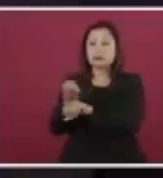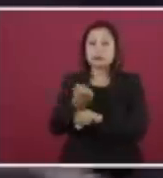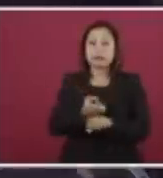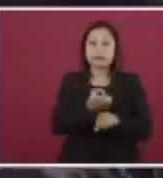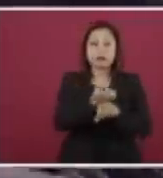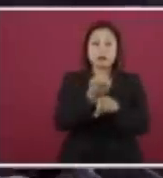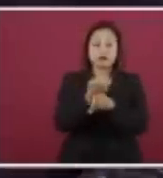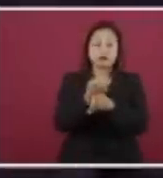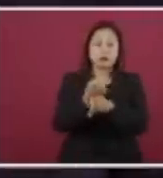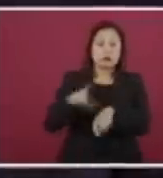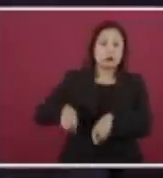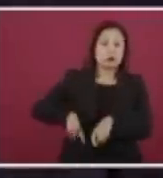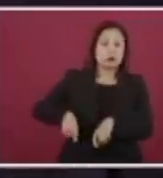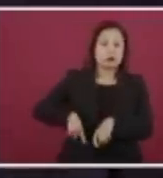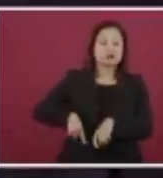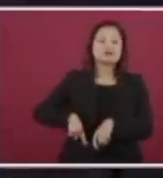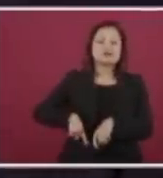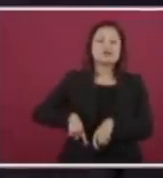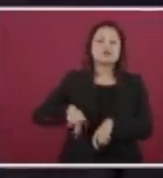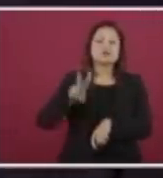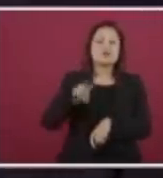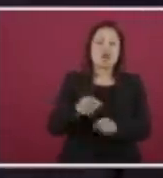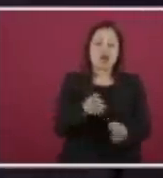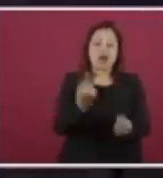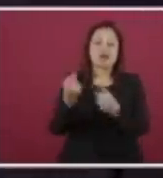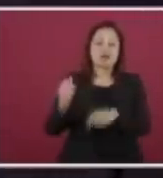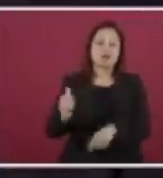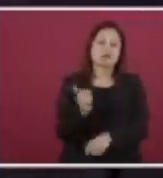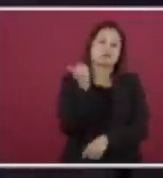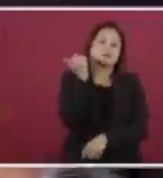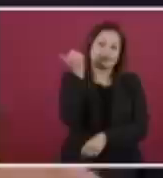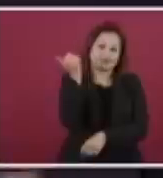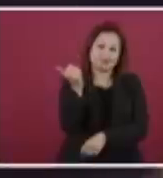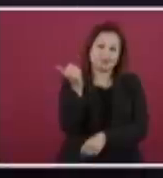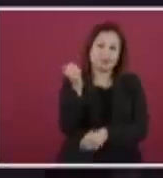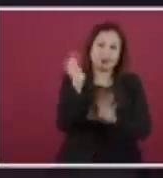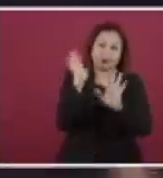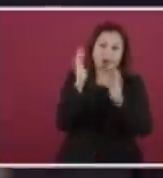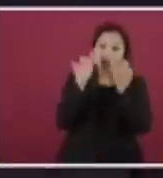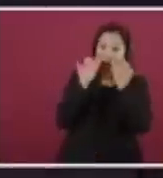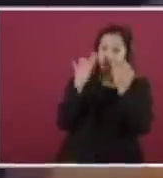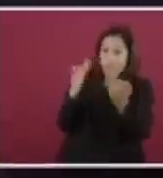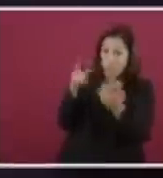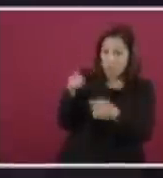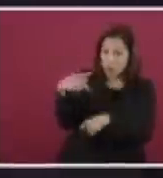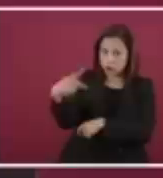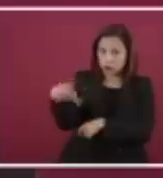no me consta en este caso, pero sí